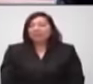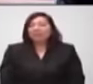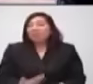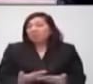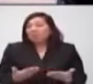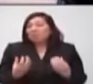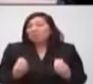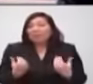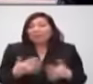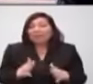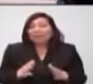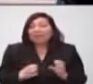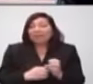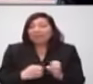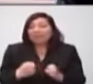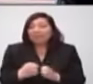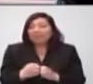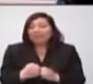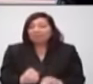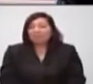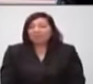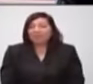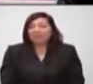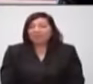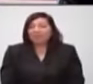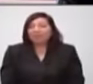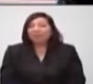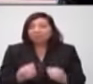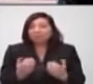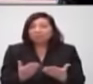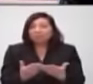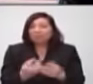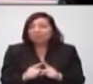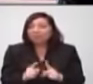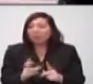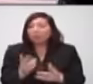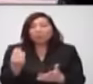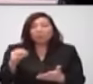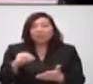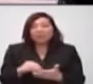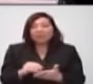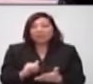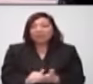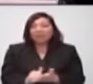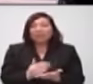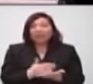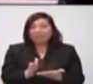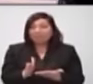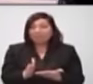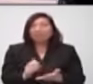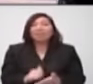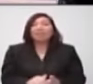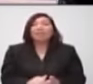realidad, porque ya estamos en la etapa de el estudio definitivo. Un nuevo concepto es, aparte de haber